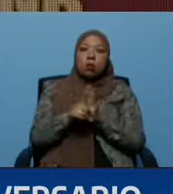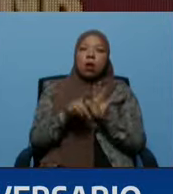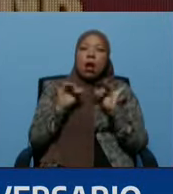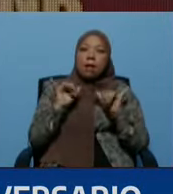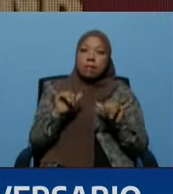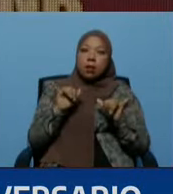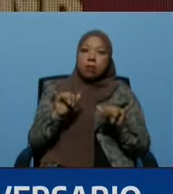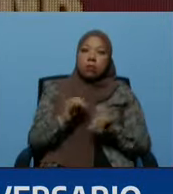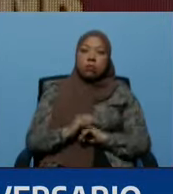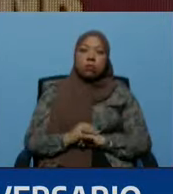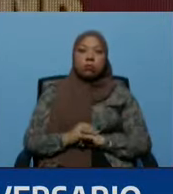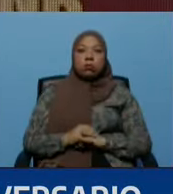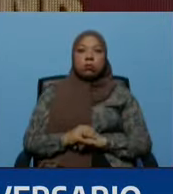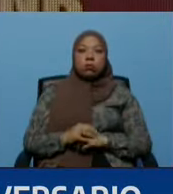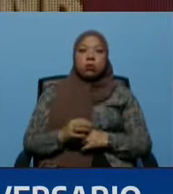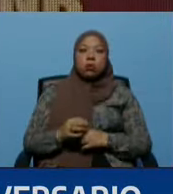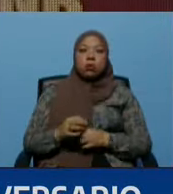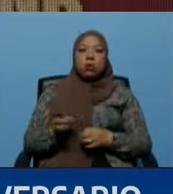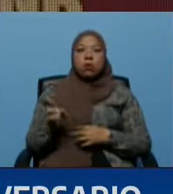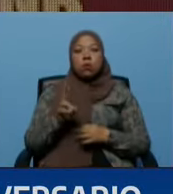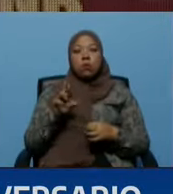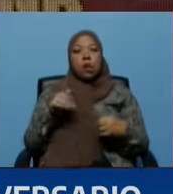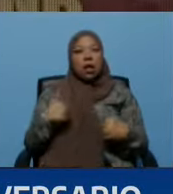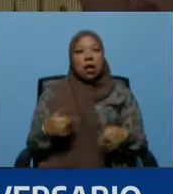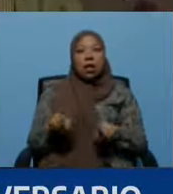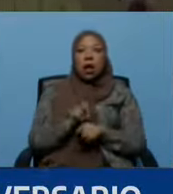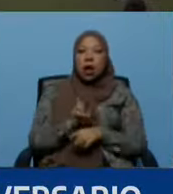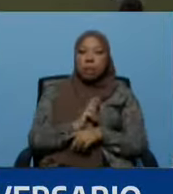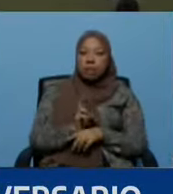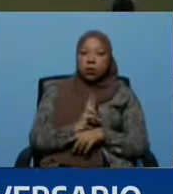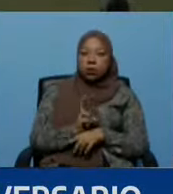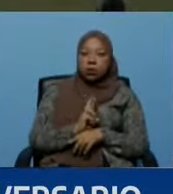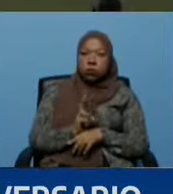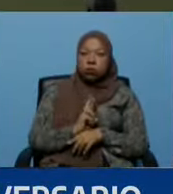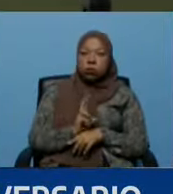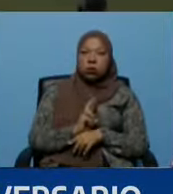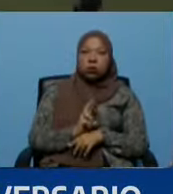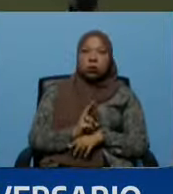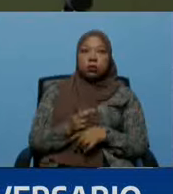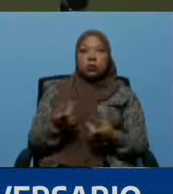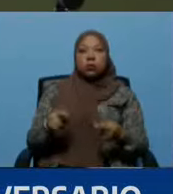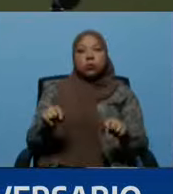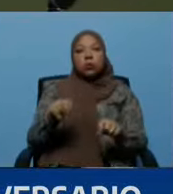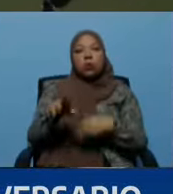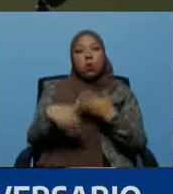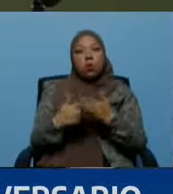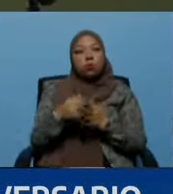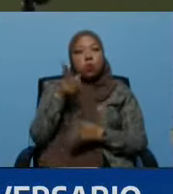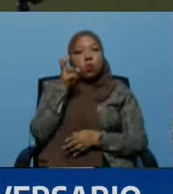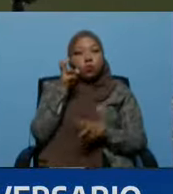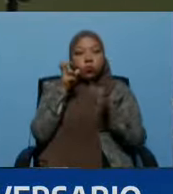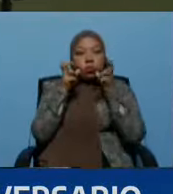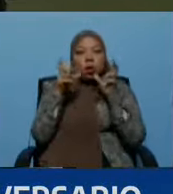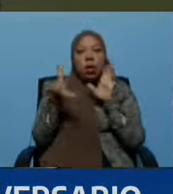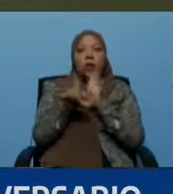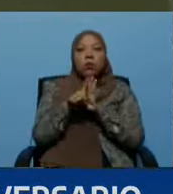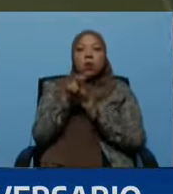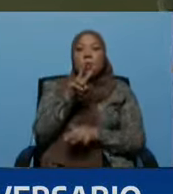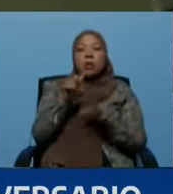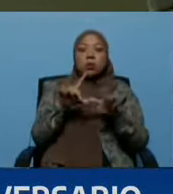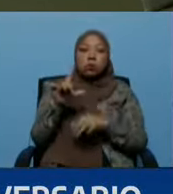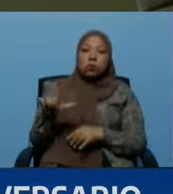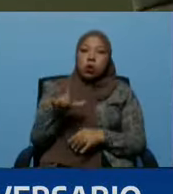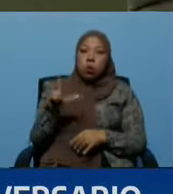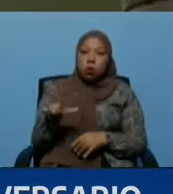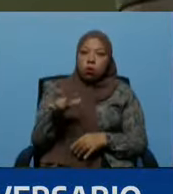mismo. Le cayeron encima para censurarlo, para que nadie lo escuchara antes de las elecciones del 28 de julio.